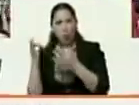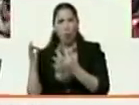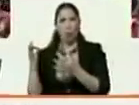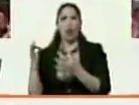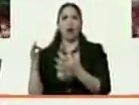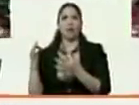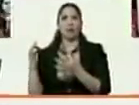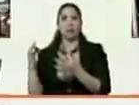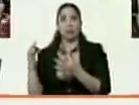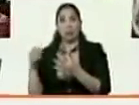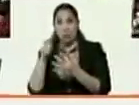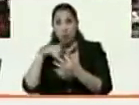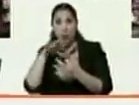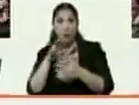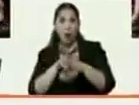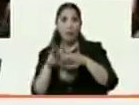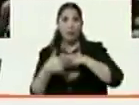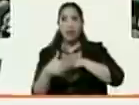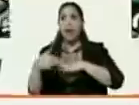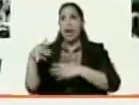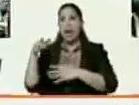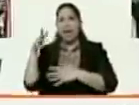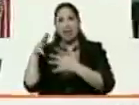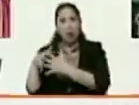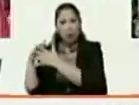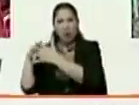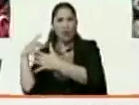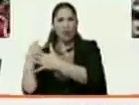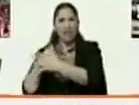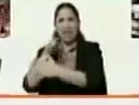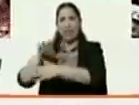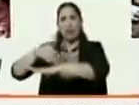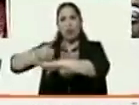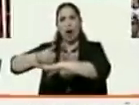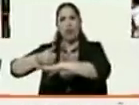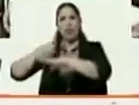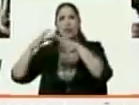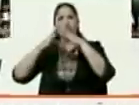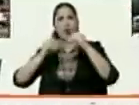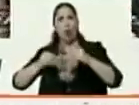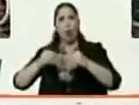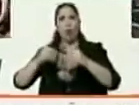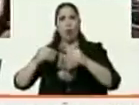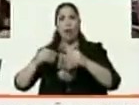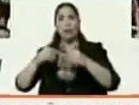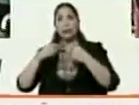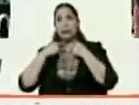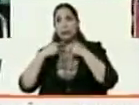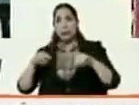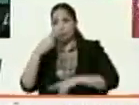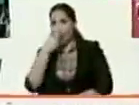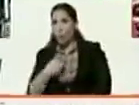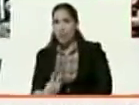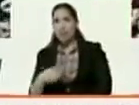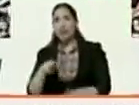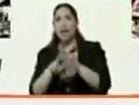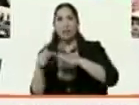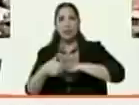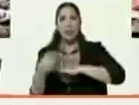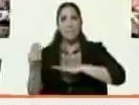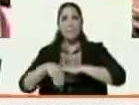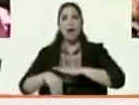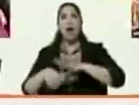Haití? Estados Unidos, que lo tiene ahí, que es el culpable de todas las desgracias de Haití, que tiene más